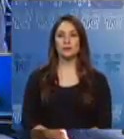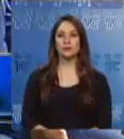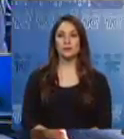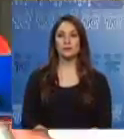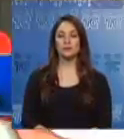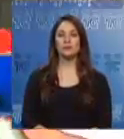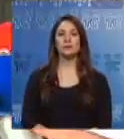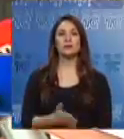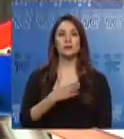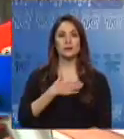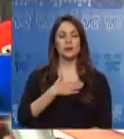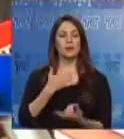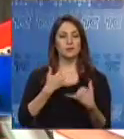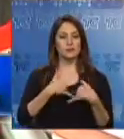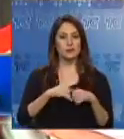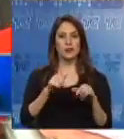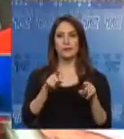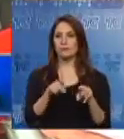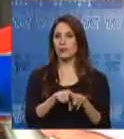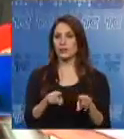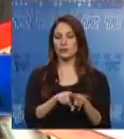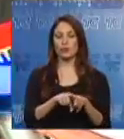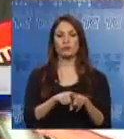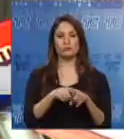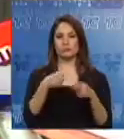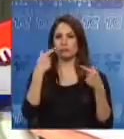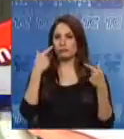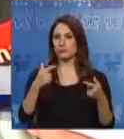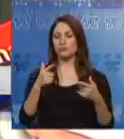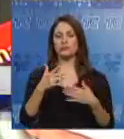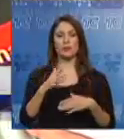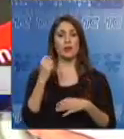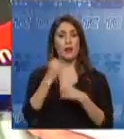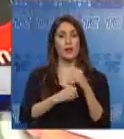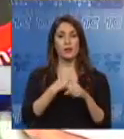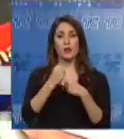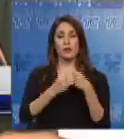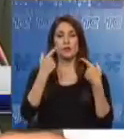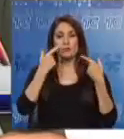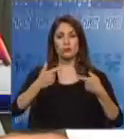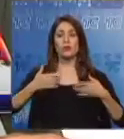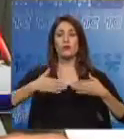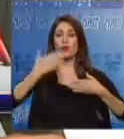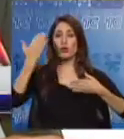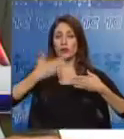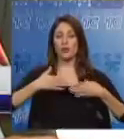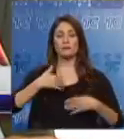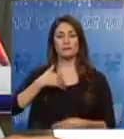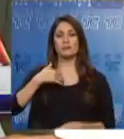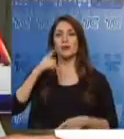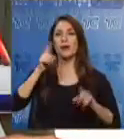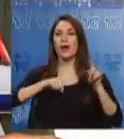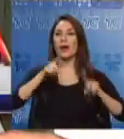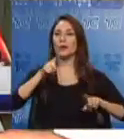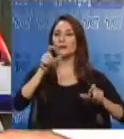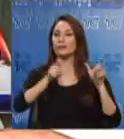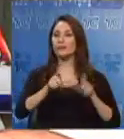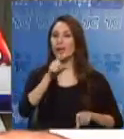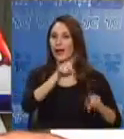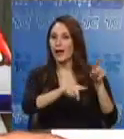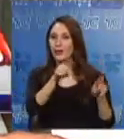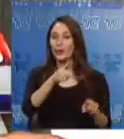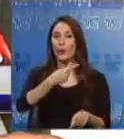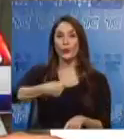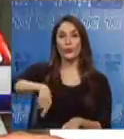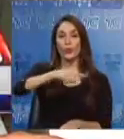Vamos a mantener la misma estructura que hemos mantenido durante estos años para la protección fronteriza. Entendemos que la gente que está allí, no